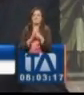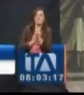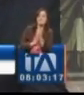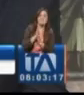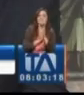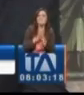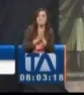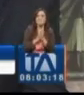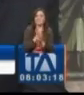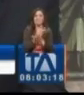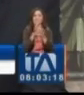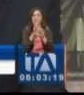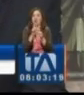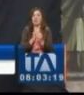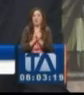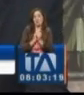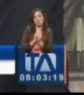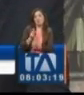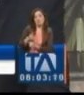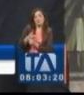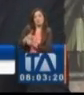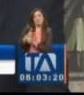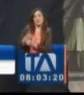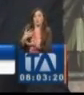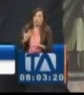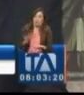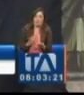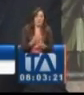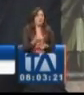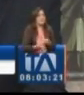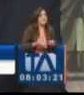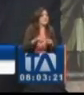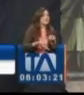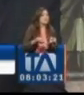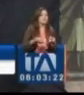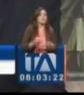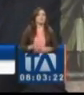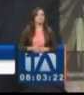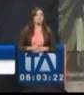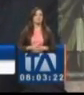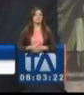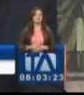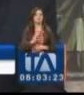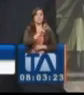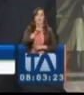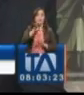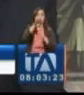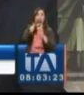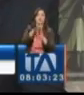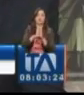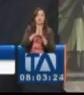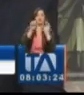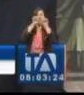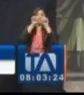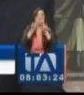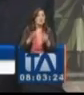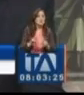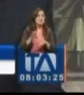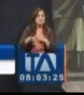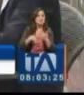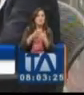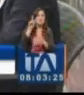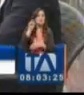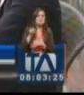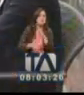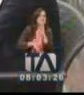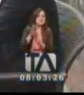bueno, ya que están liberadas, ya que alguien la filmó, pues yo puedo lucrar con eso. Pero no es necesario. Métanse a la página y descarguen todas esas preguntas. Todas, son